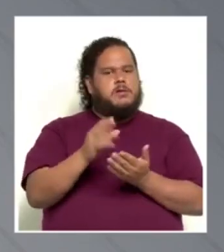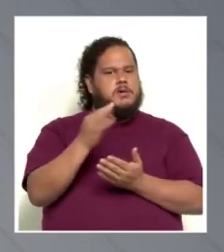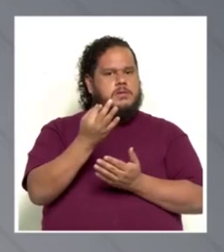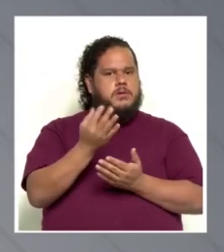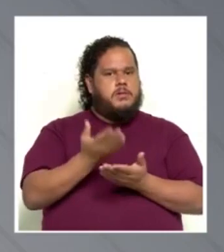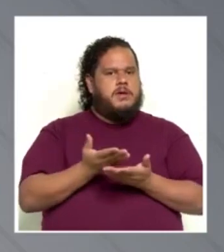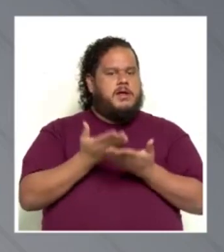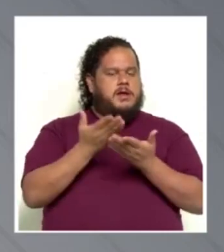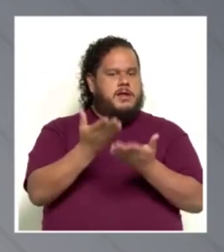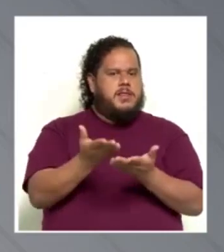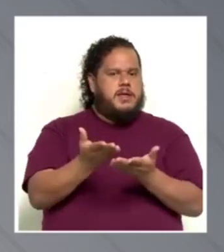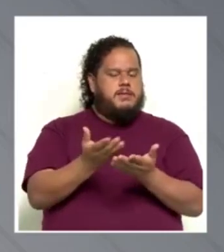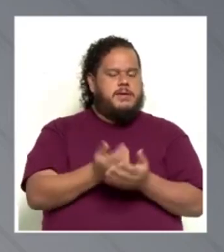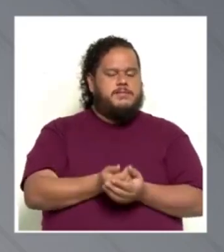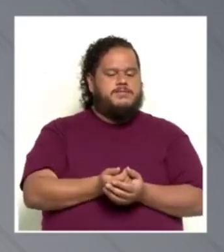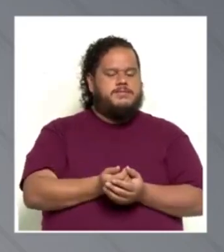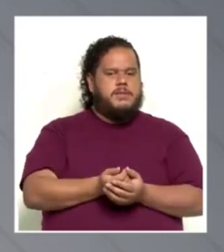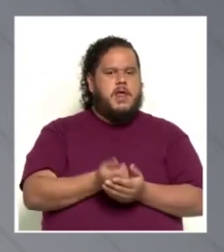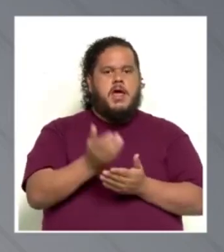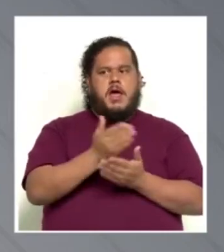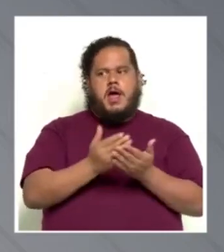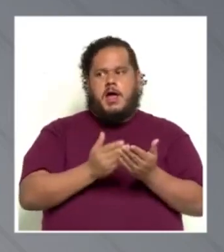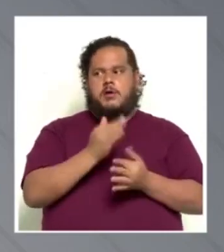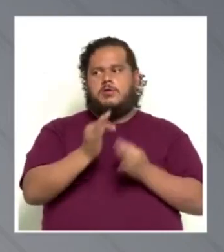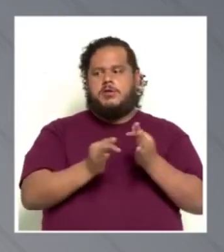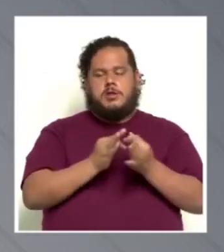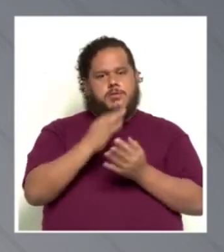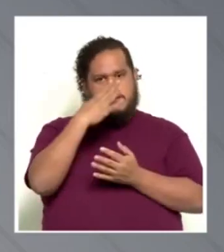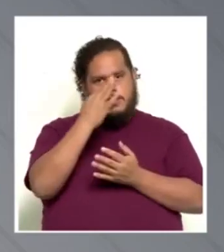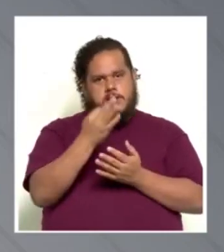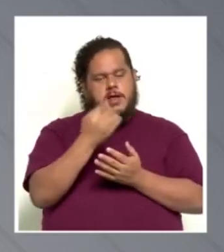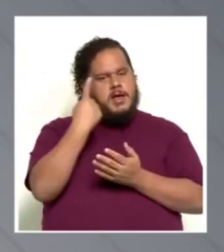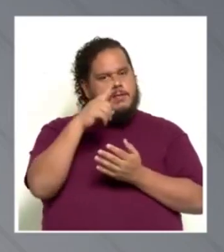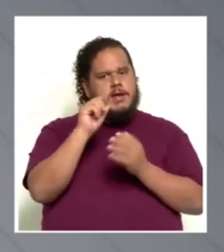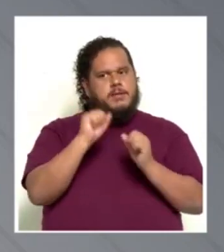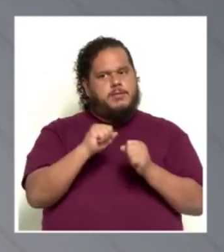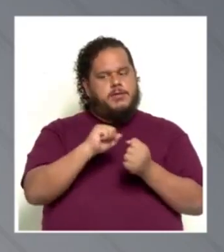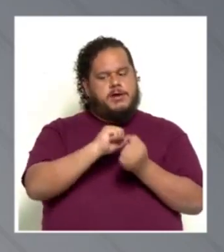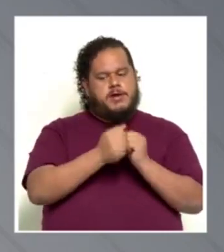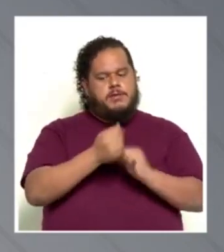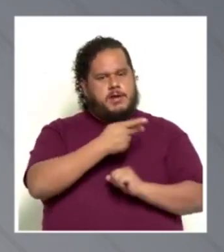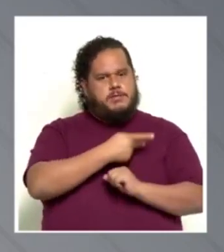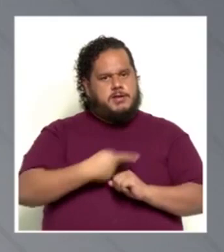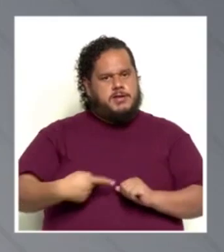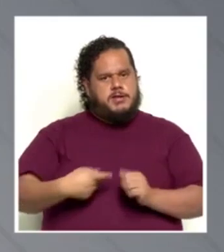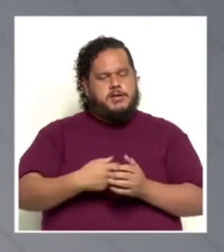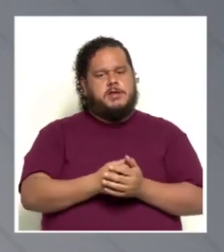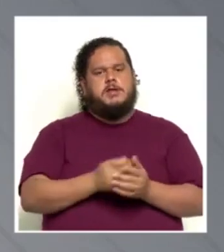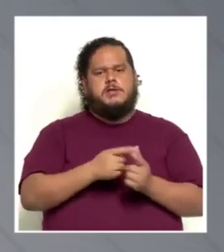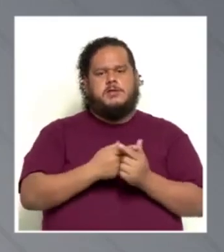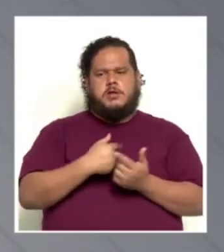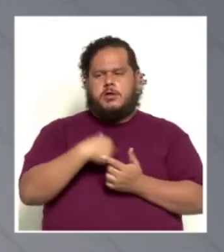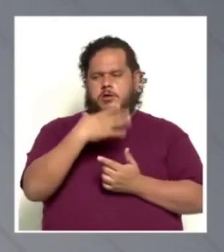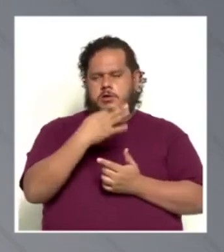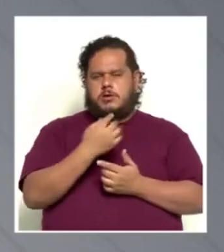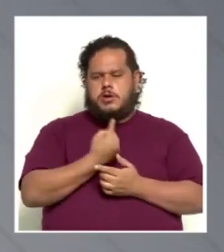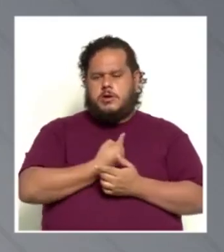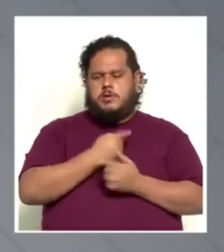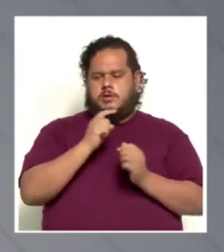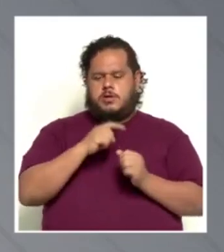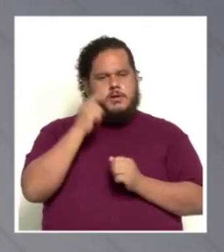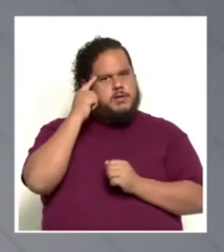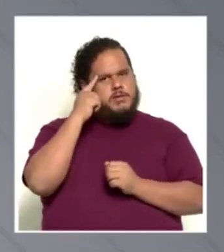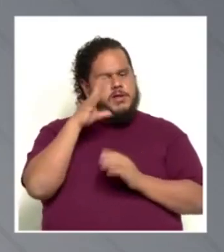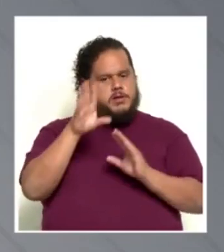le daba algún tipo de credibilidad para poder ser presidente. Entonces creo que uno debería pensar en